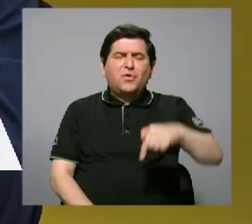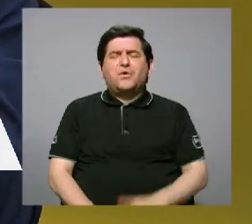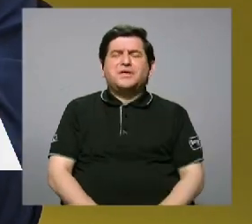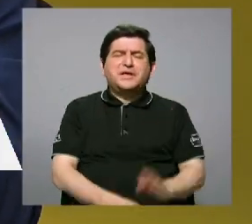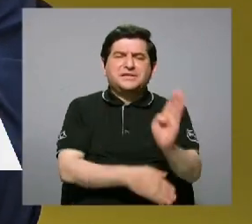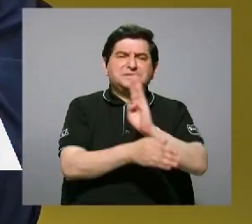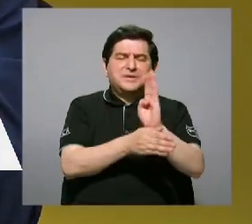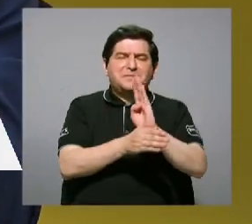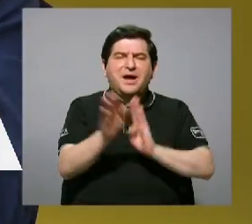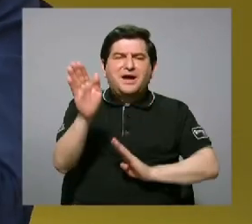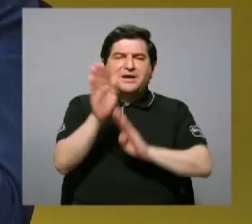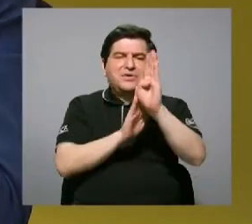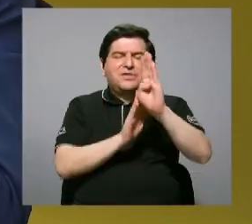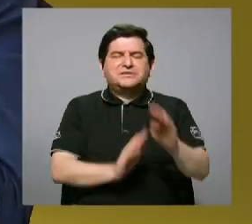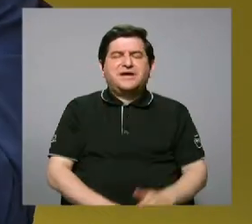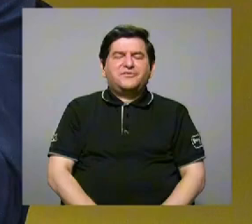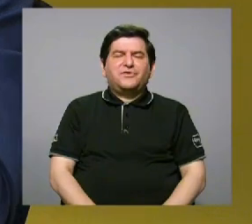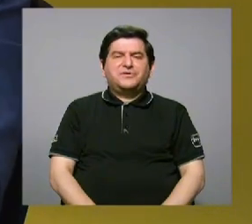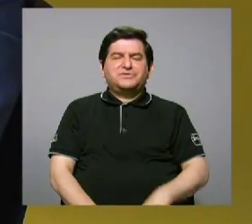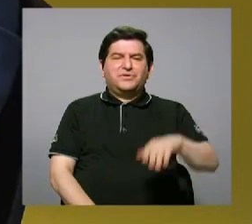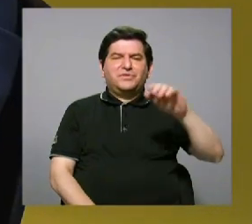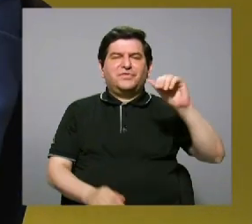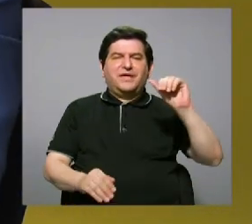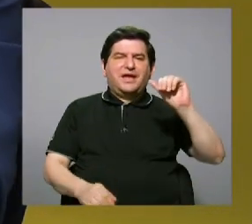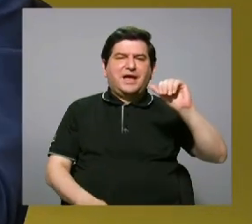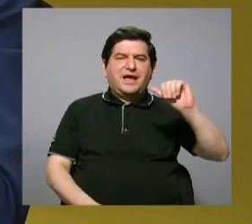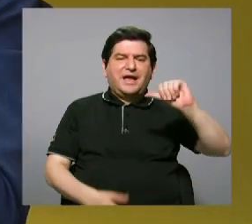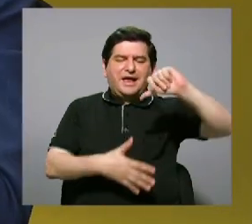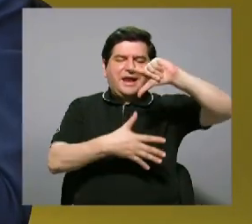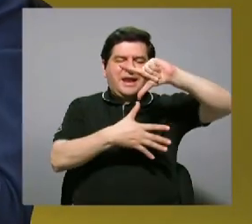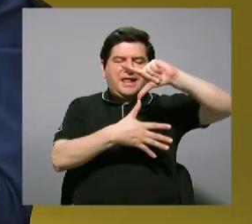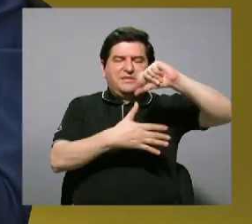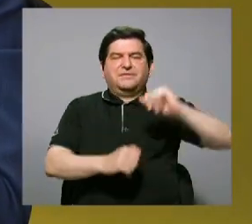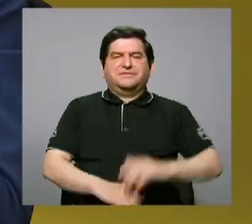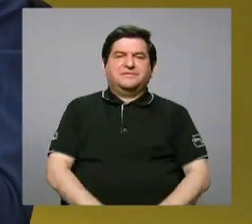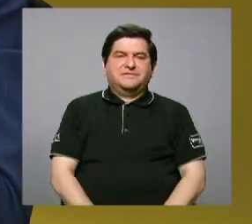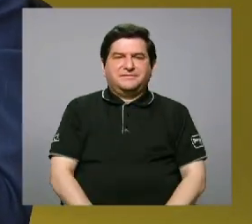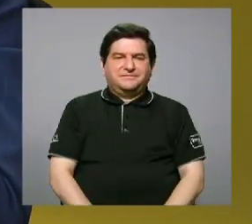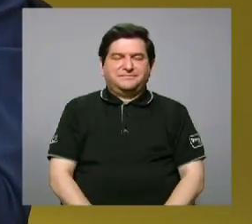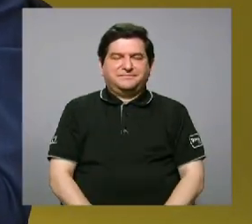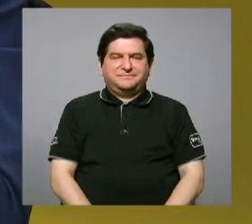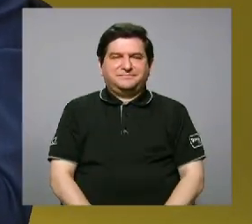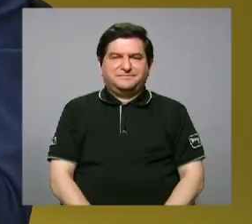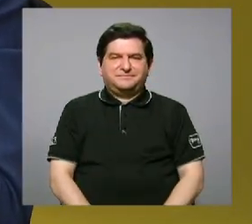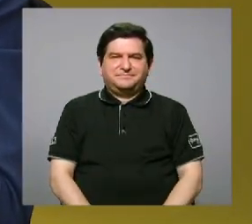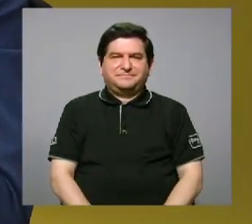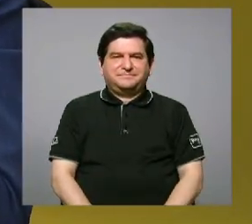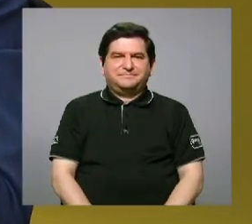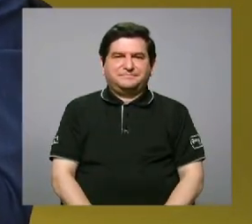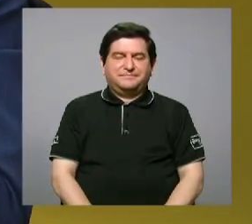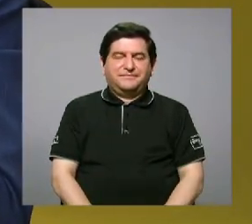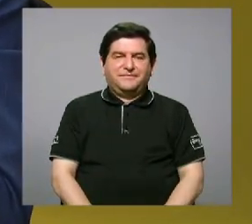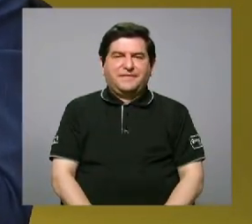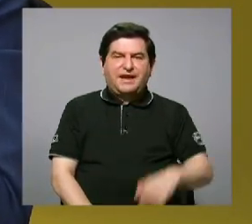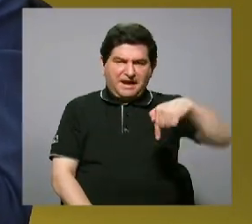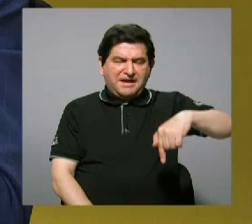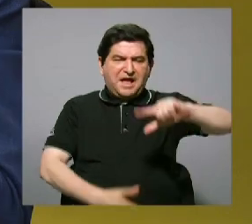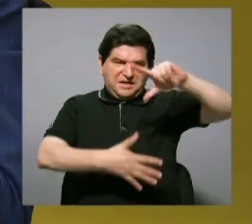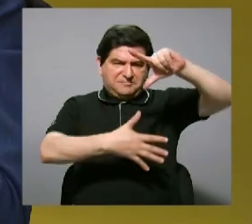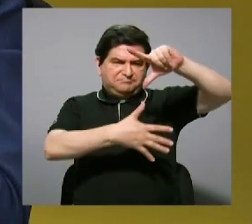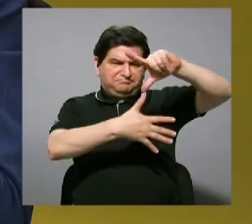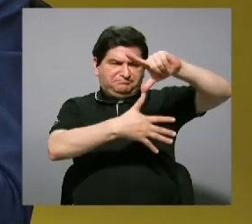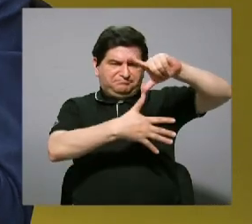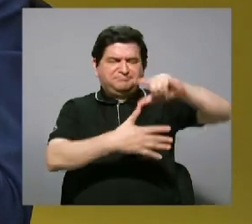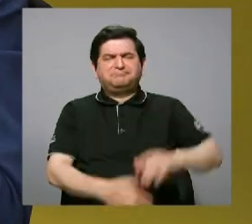América Latina. Okay. En realidad es el nombre comercial, pero se le sigue anteponiendo el CAF. A nivel latinoamericano,